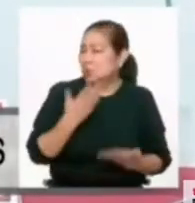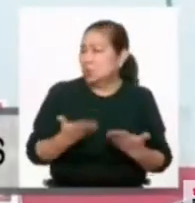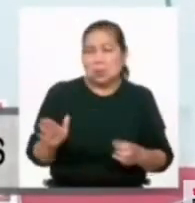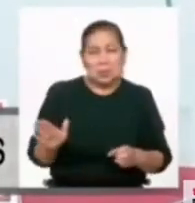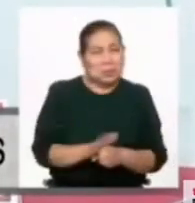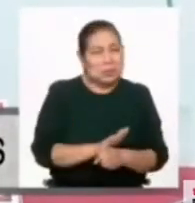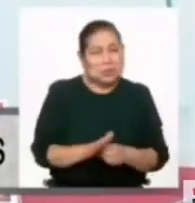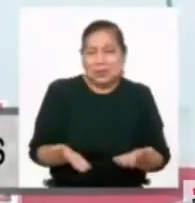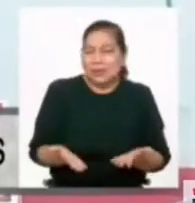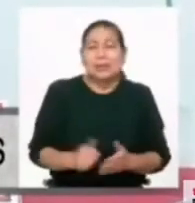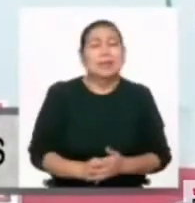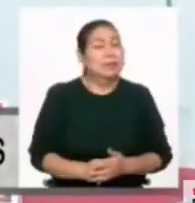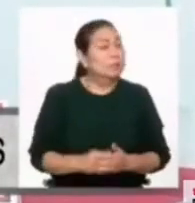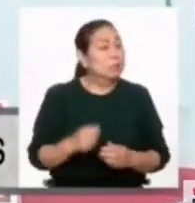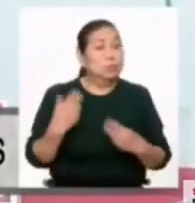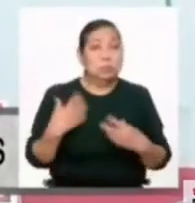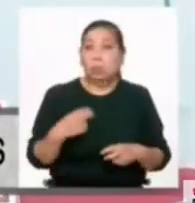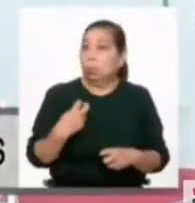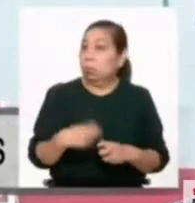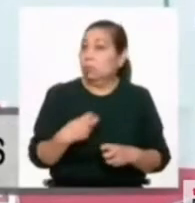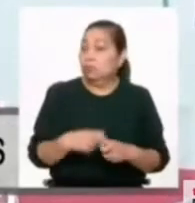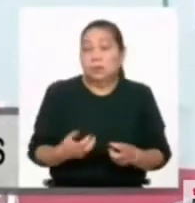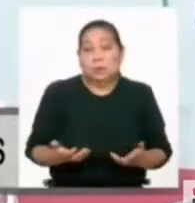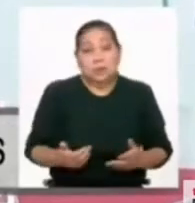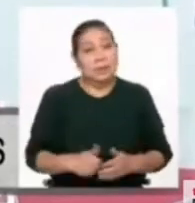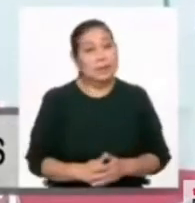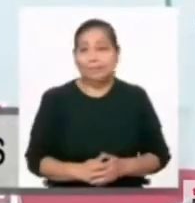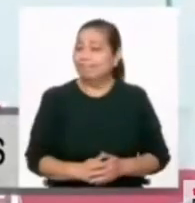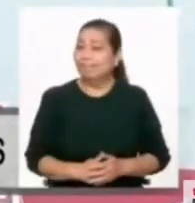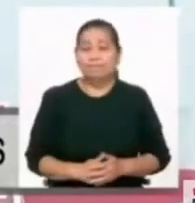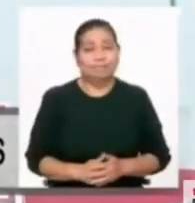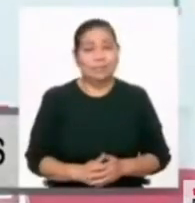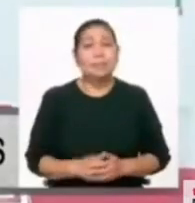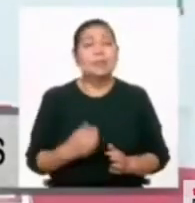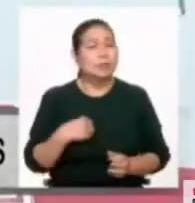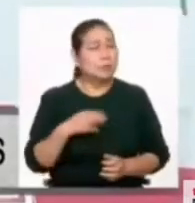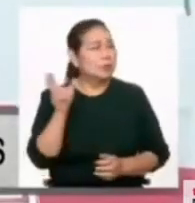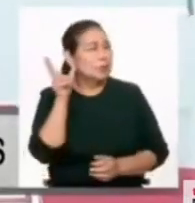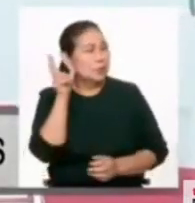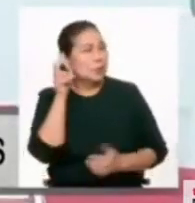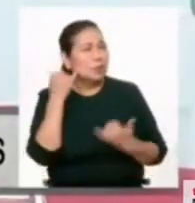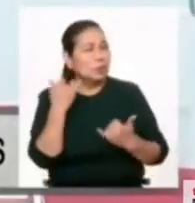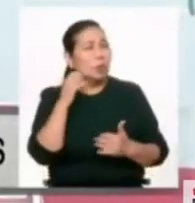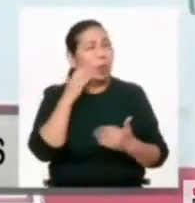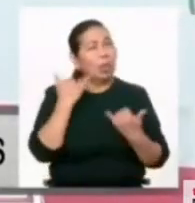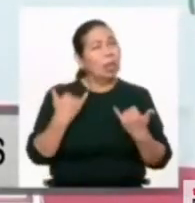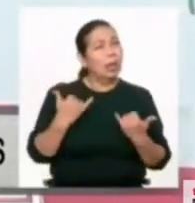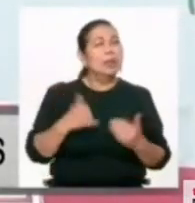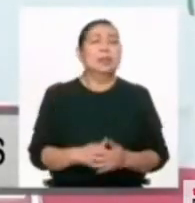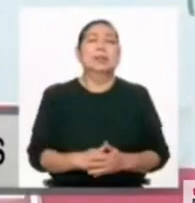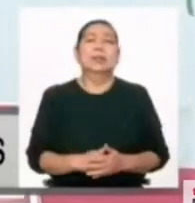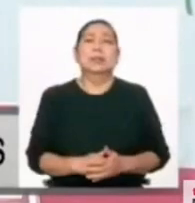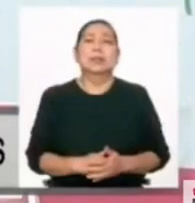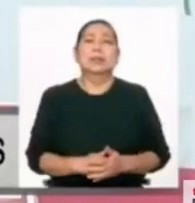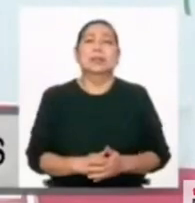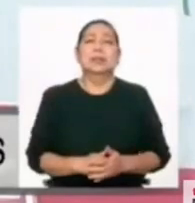parece sumamente grave, delitos graves, ¿no? Por eso he escuchado yo esta mañana, por ejemplo, que